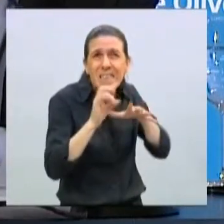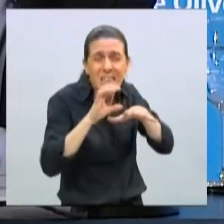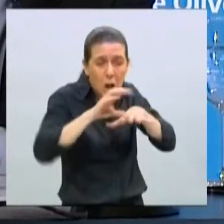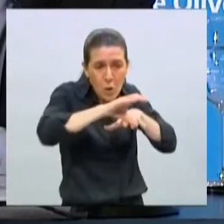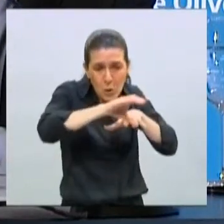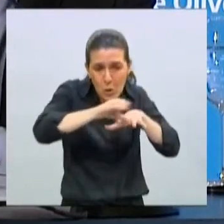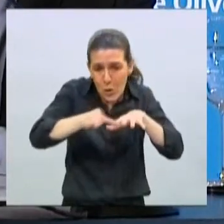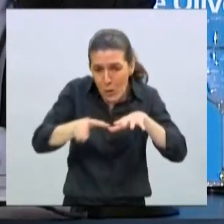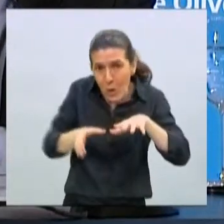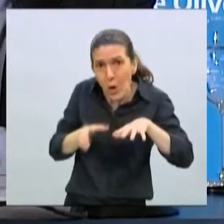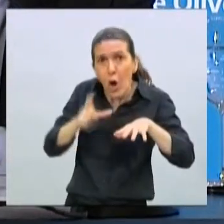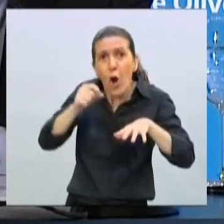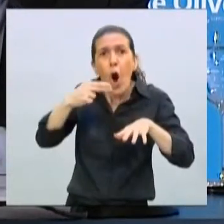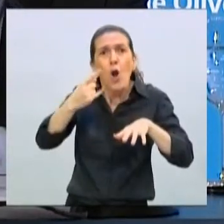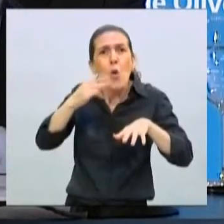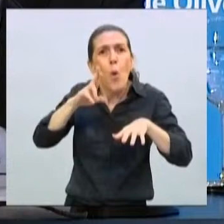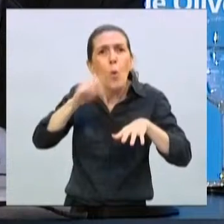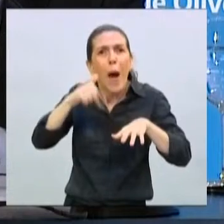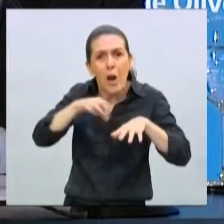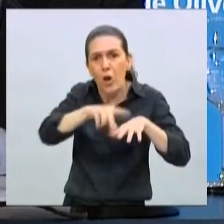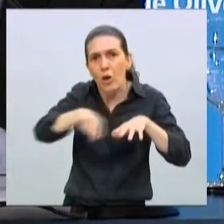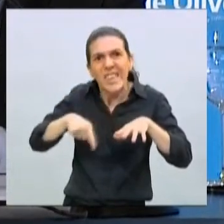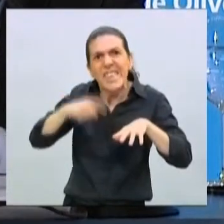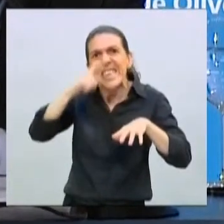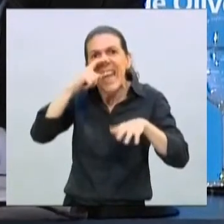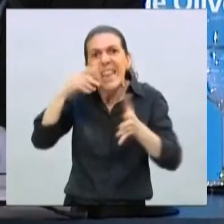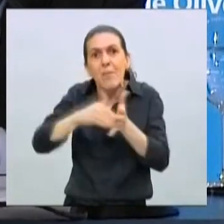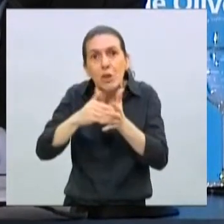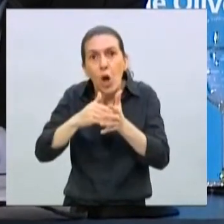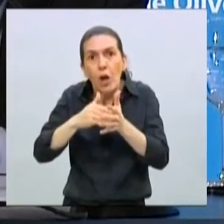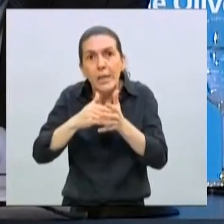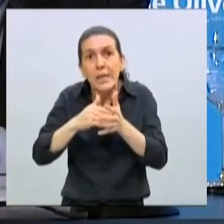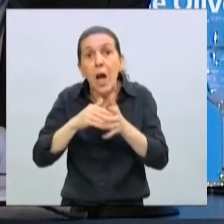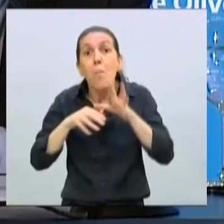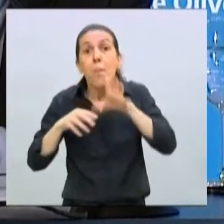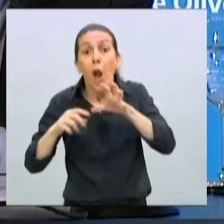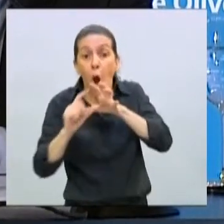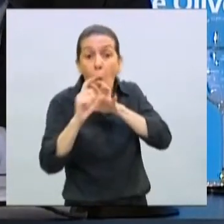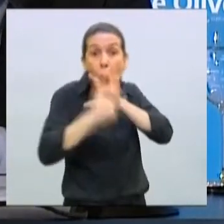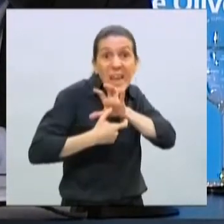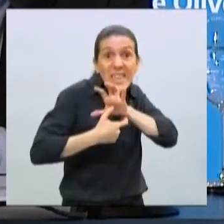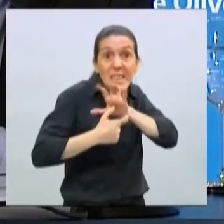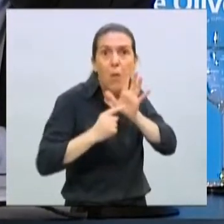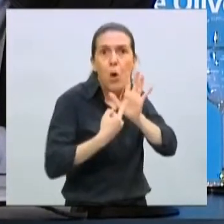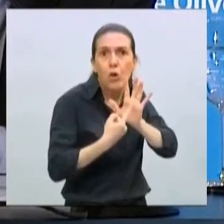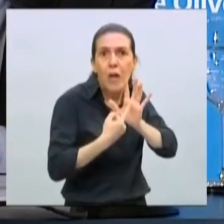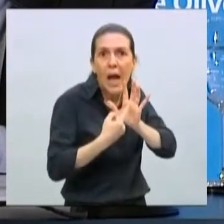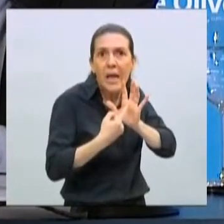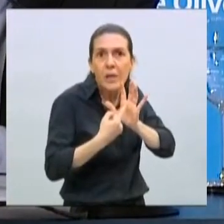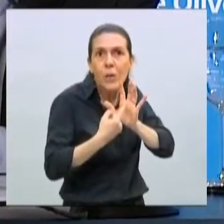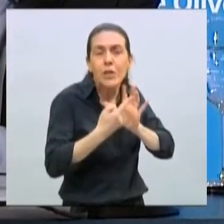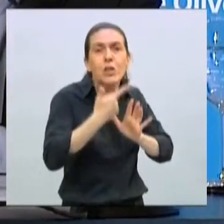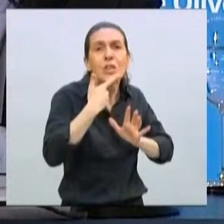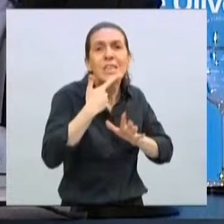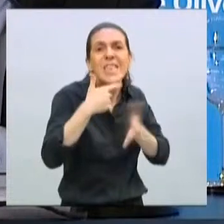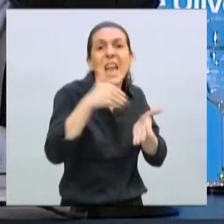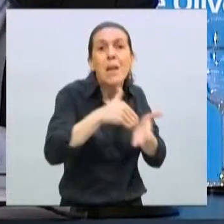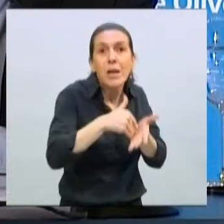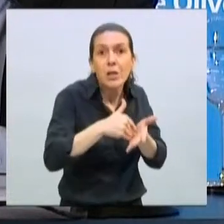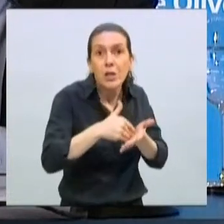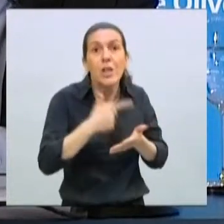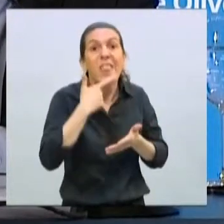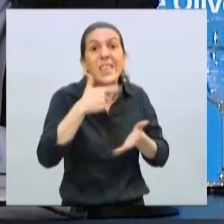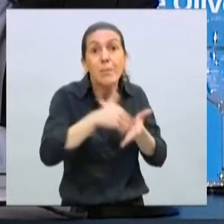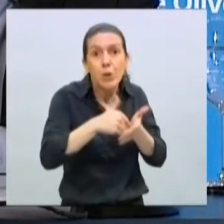conurbano 7 millones y la provincia de Buenos Aires 17 millones. Así que es un distrito